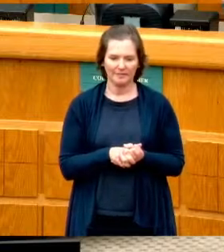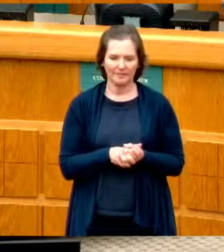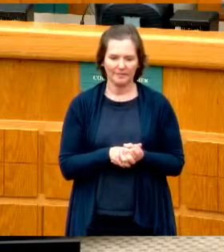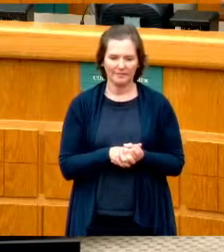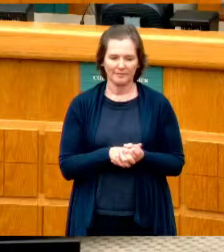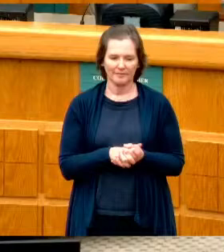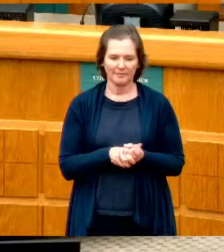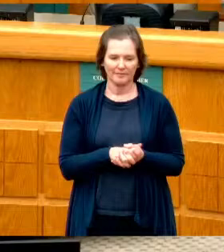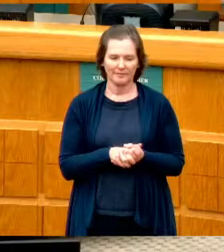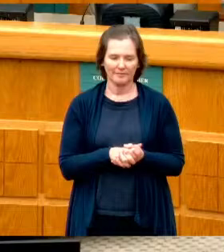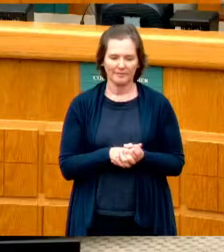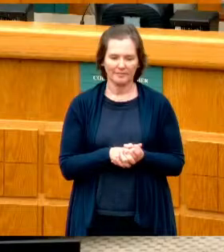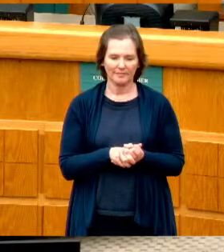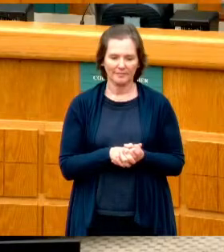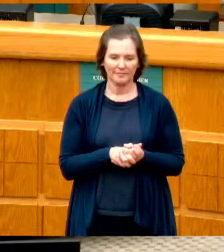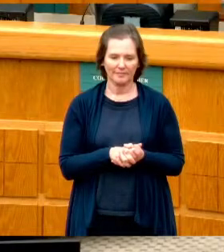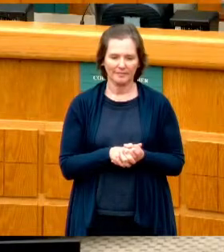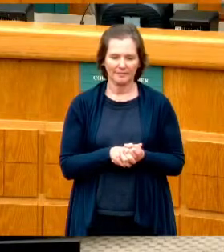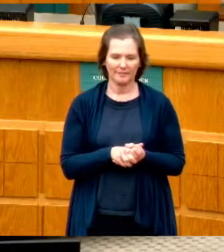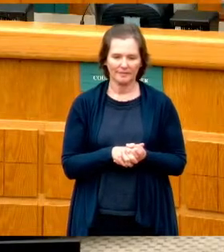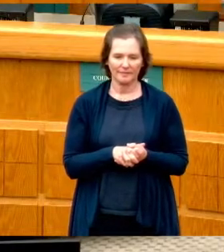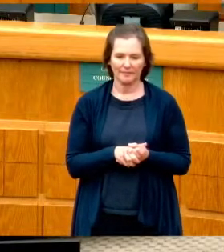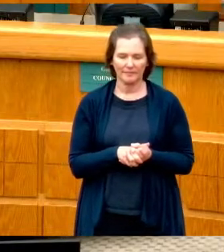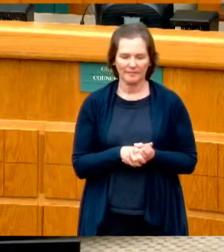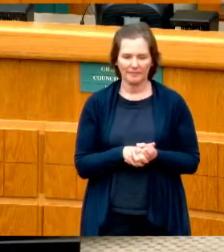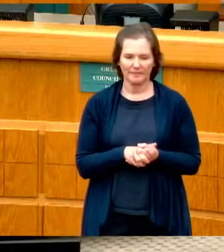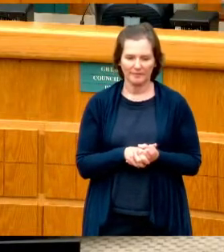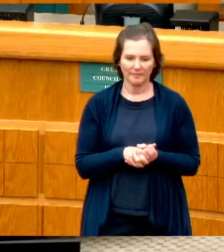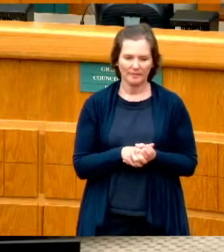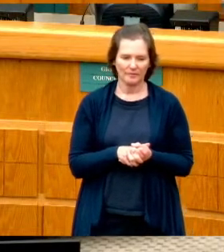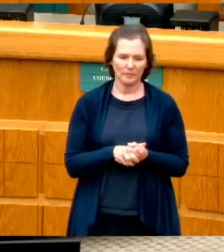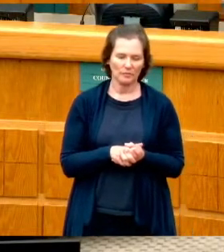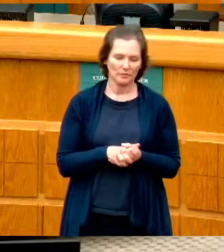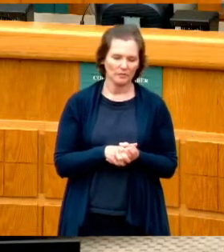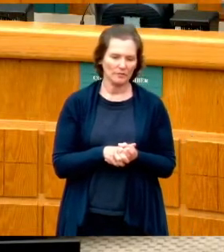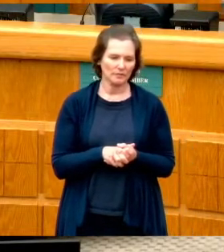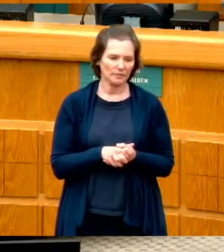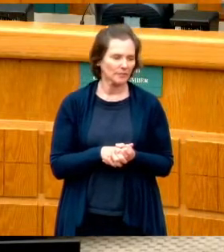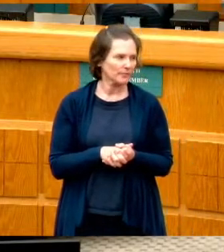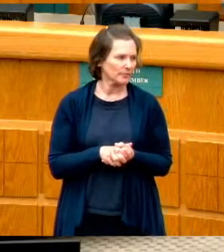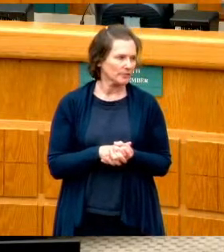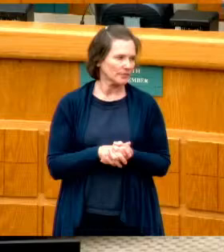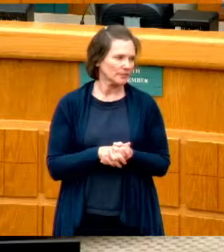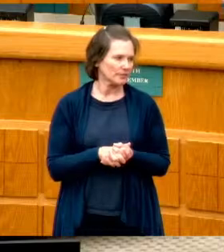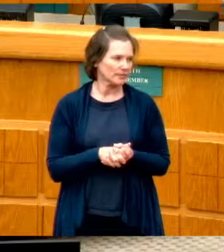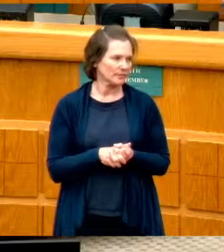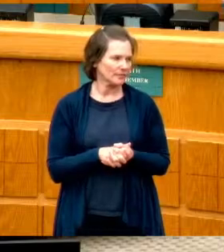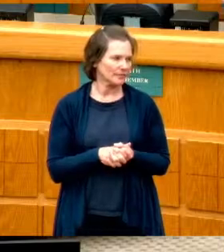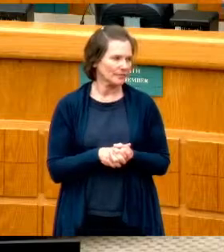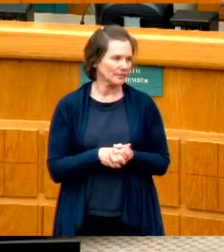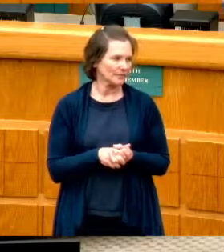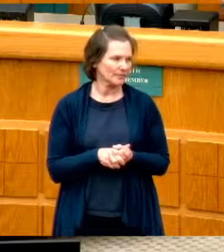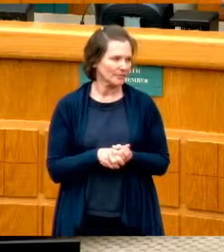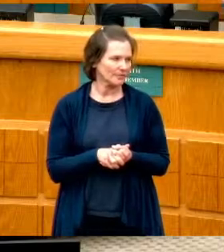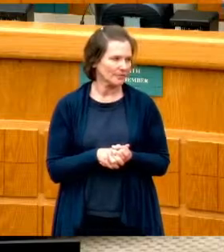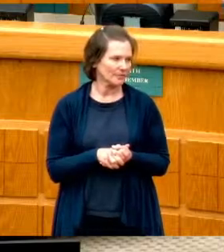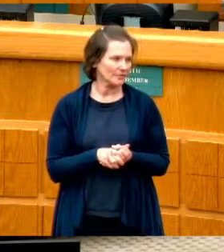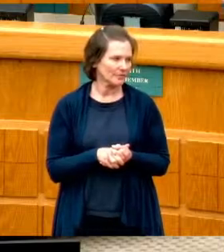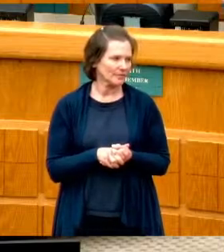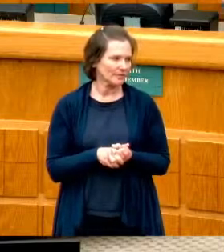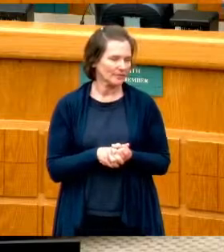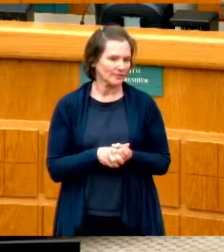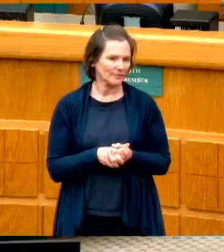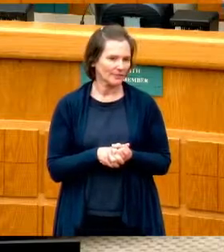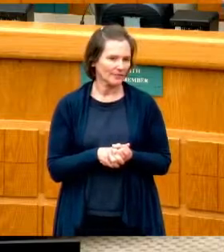en todo el mundo. La primera variante se reportó en el Reino Unido, posteriormente en Sudáfrica. Son 3 las variantes que causan preocupación ya que se propagan